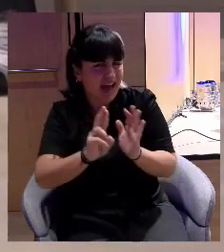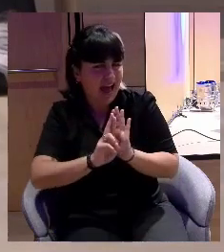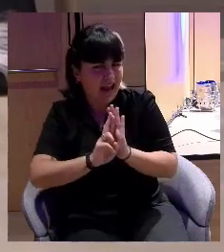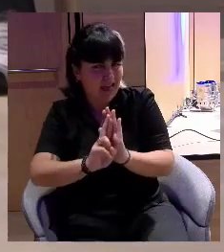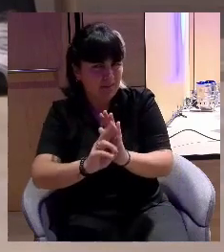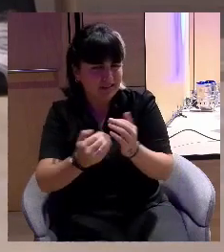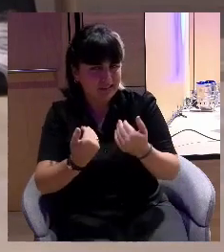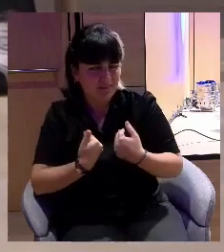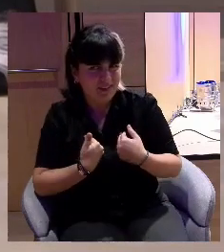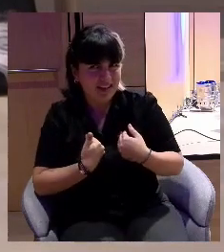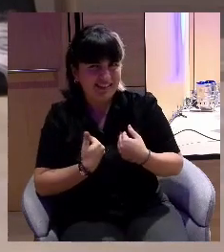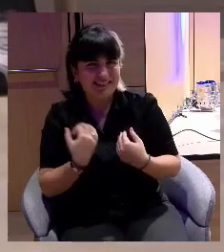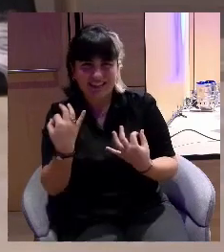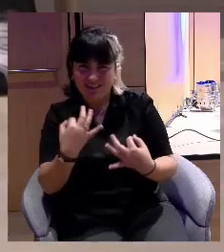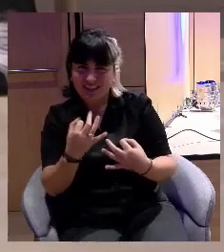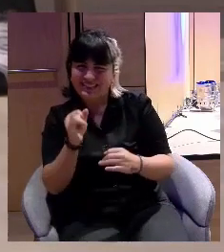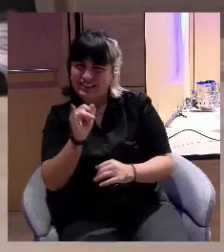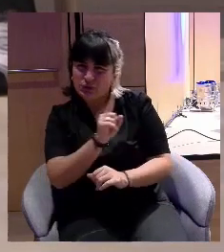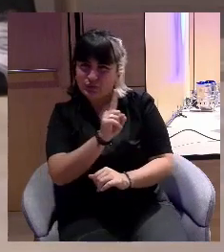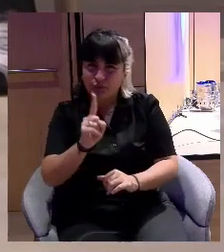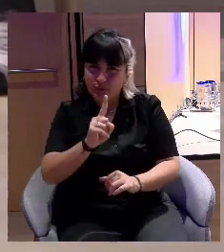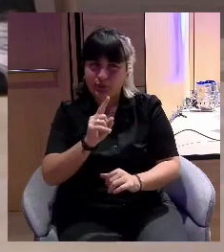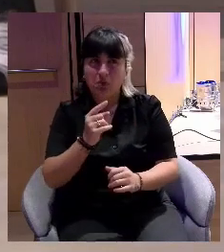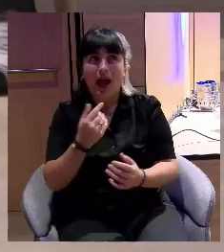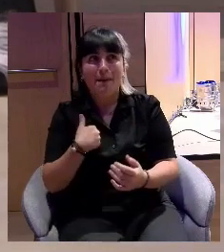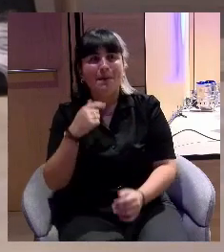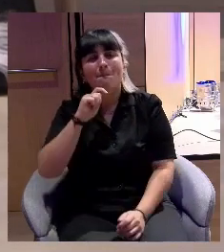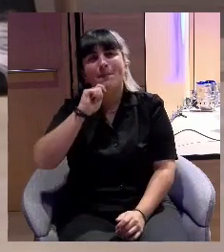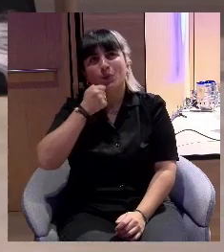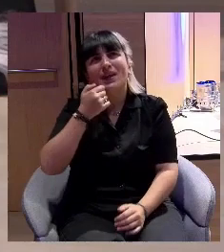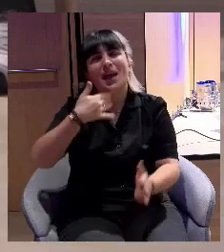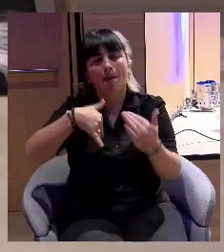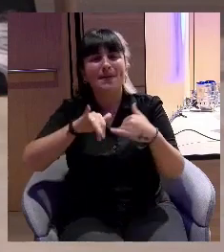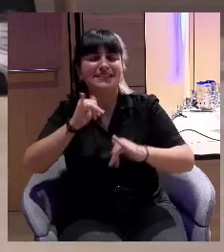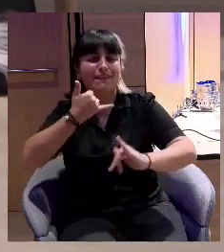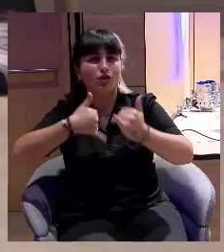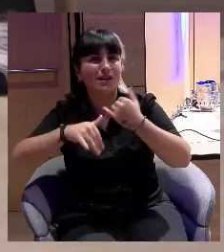comisión fulana. Creo que eso me gustaría